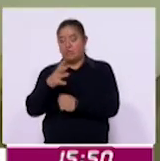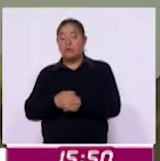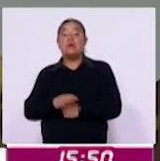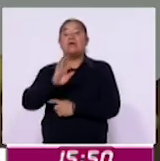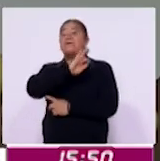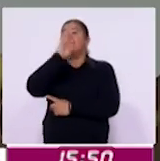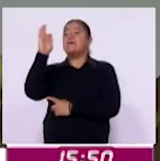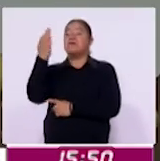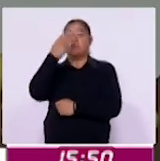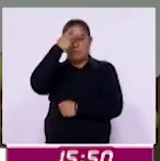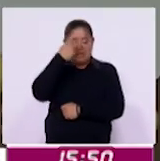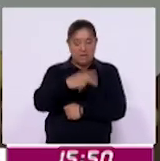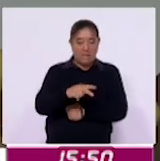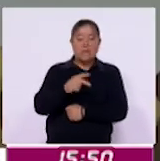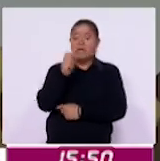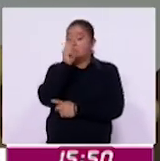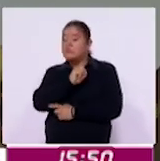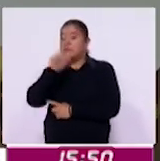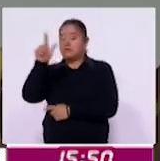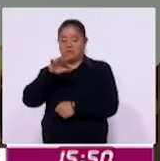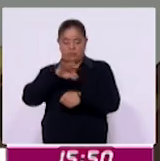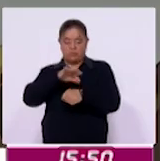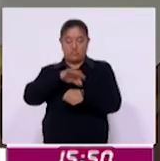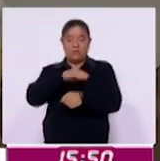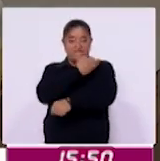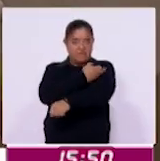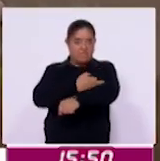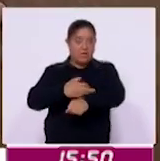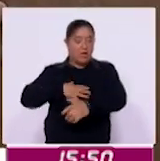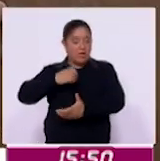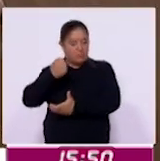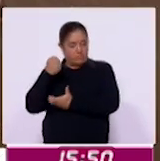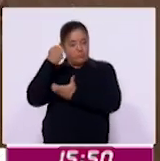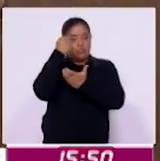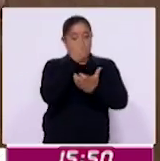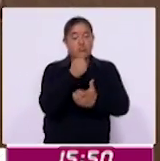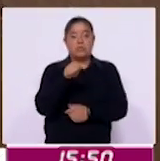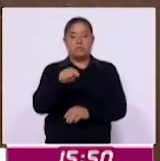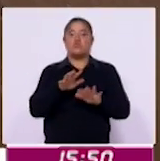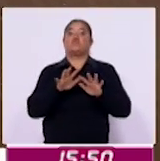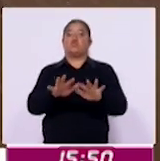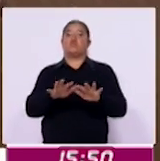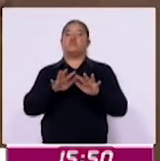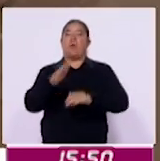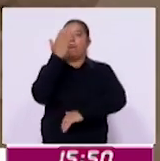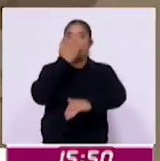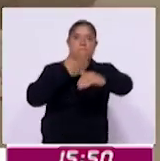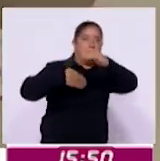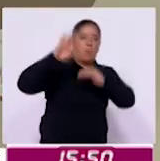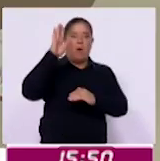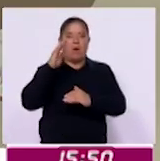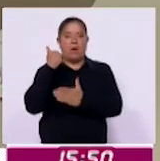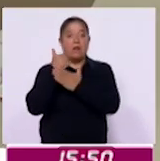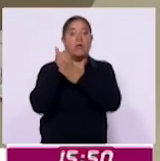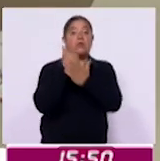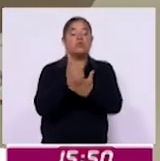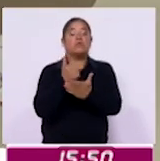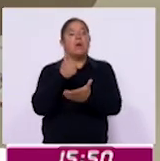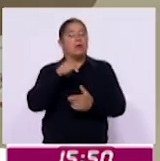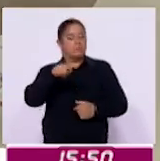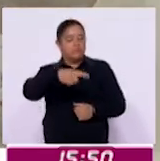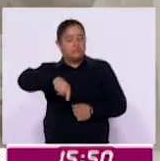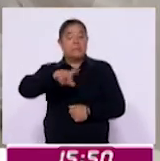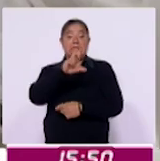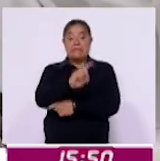de Especialistas y Residentes en Medicina Familiar, por su sobresaliente trayectoria en el ámbito de la asistencia médica. Con tan solo